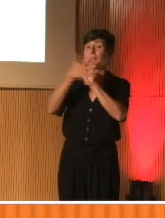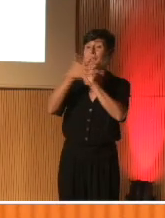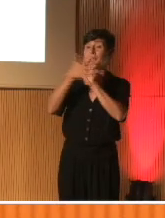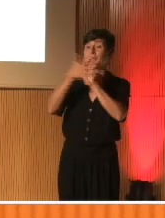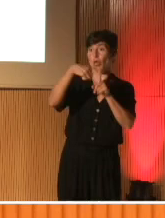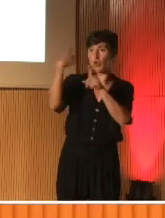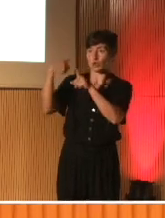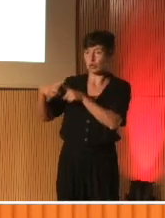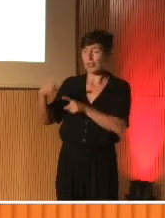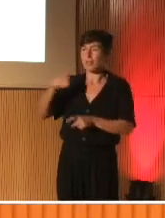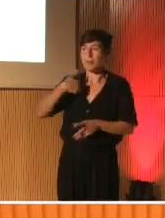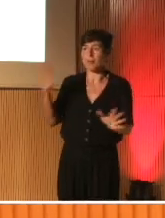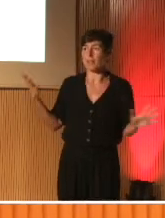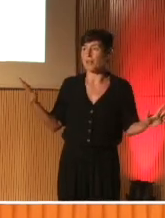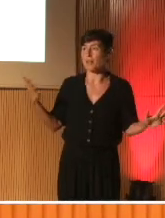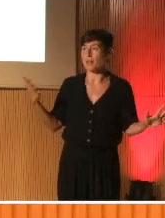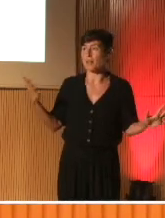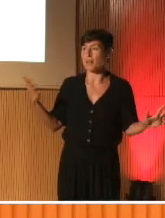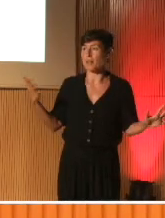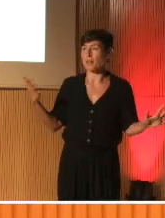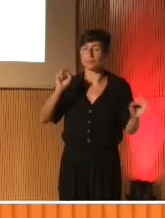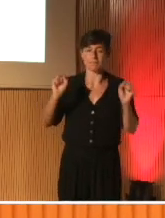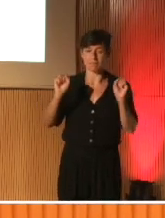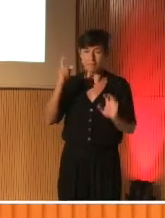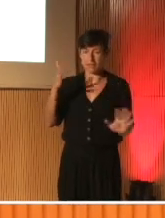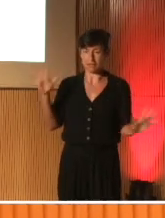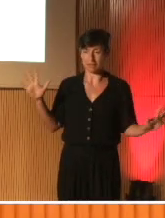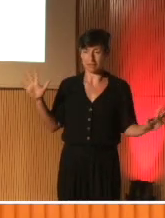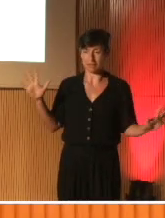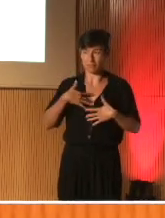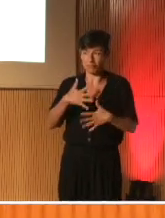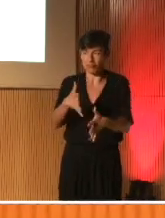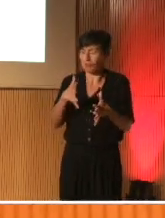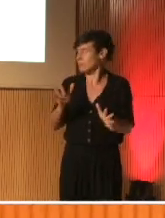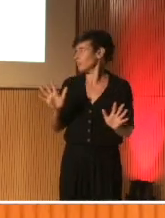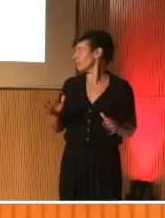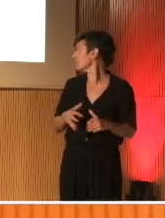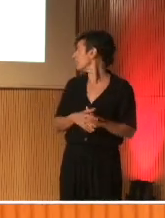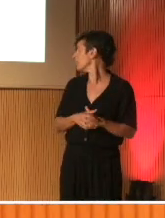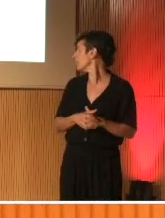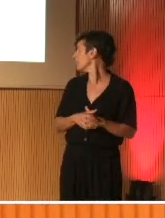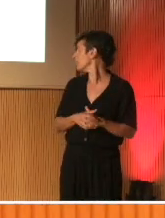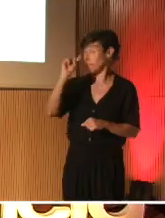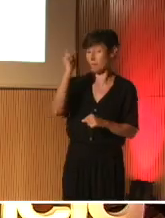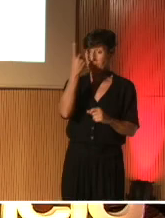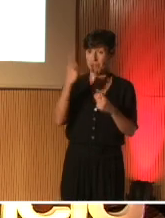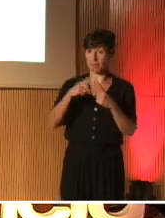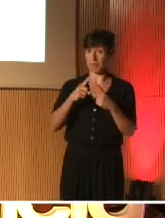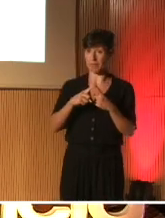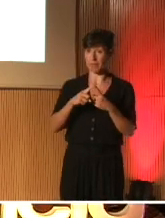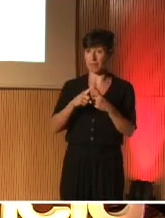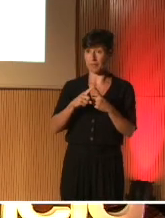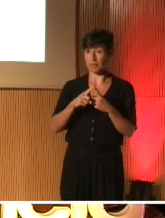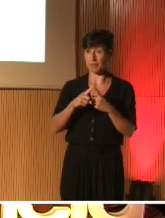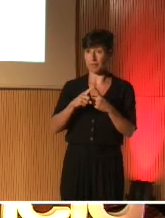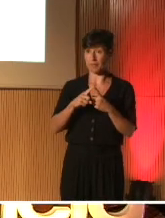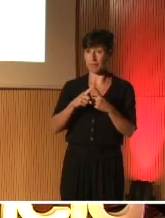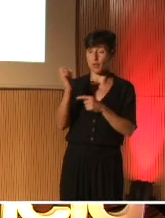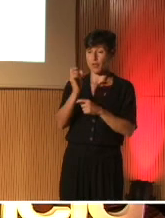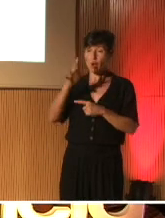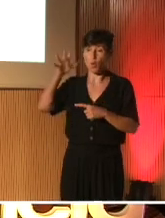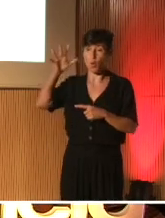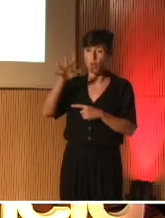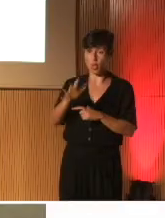a mí pues más me gustan más están dentro de mi campo por así decirlo la primera es la generación de luz